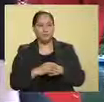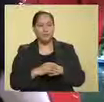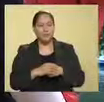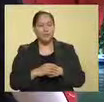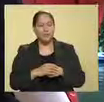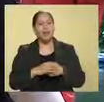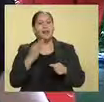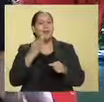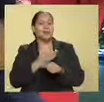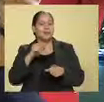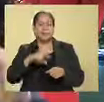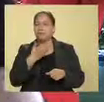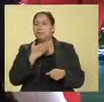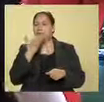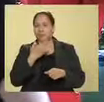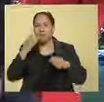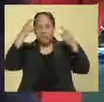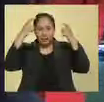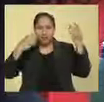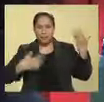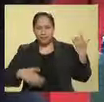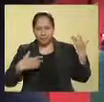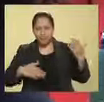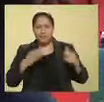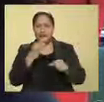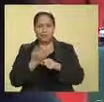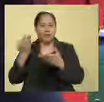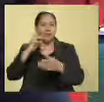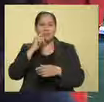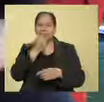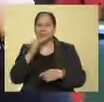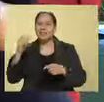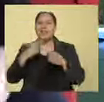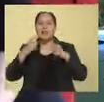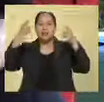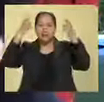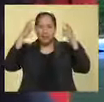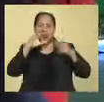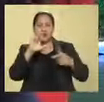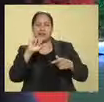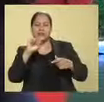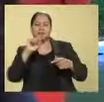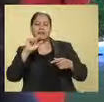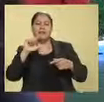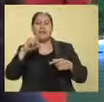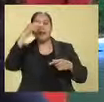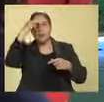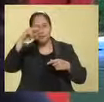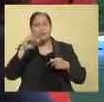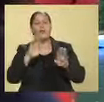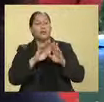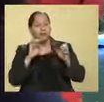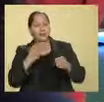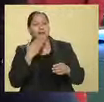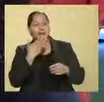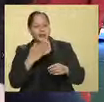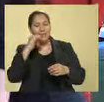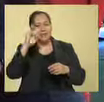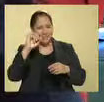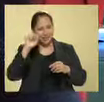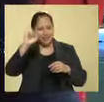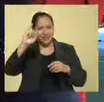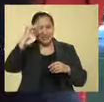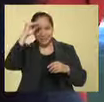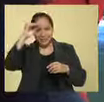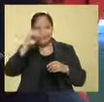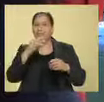Pues es tradición aquí el mariachi. Y por eso tengo el mejor mariachi Cristal de México. ¿Cómo están? Señor.